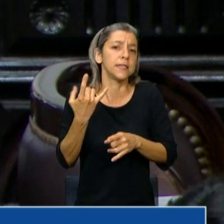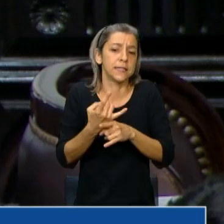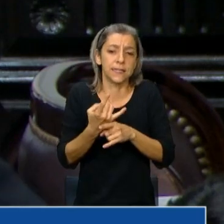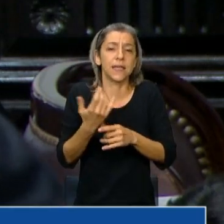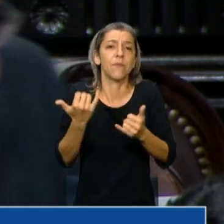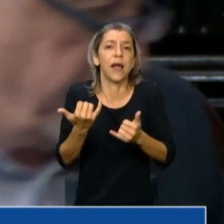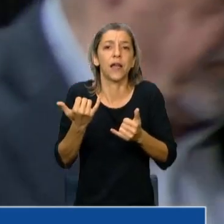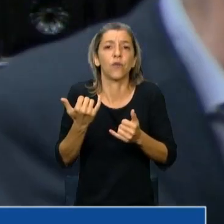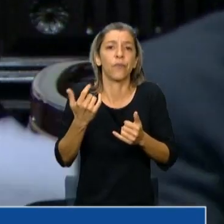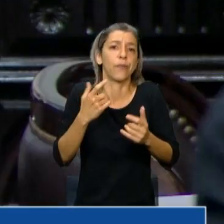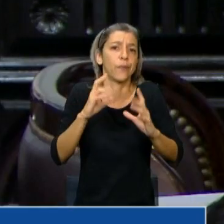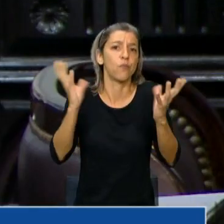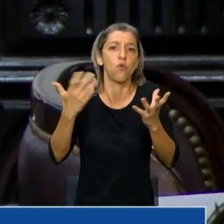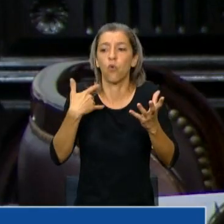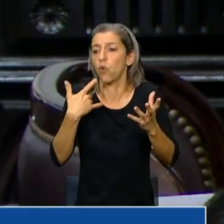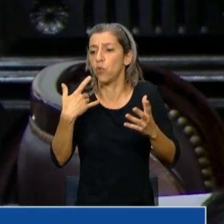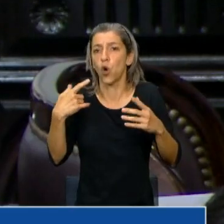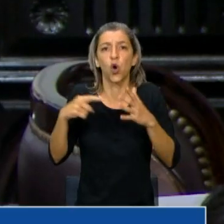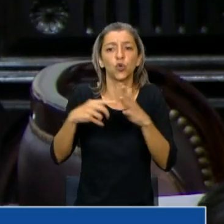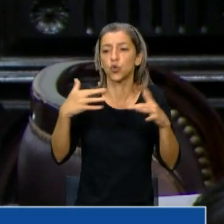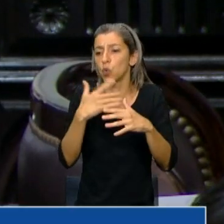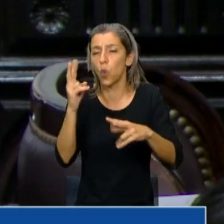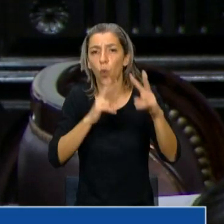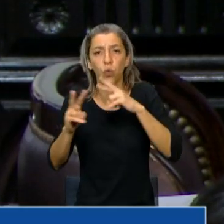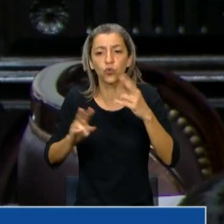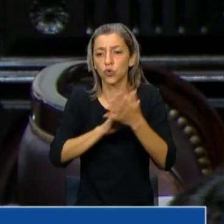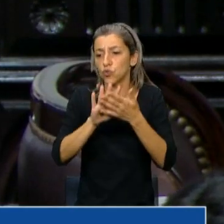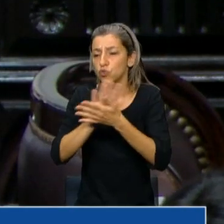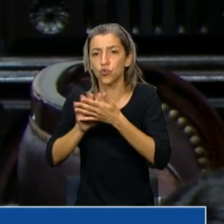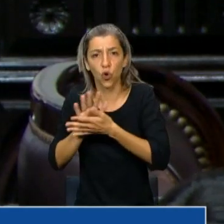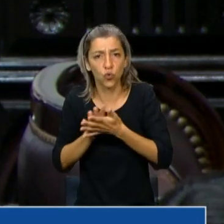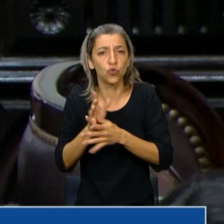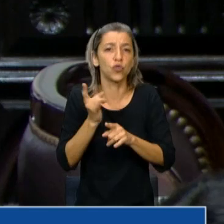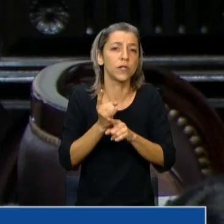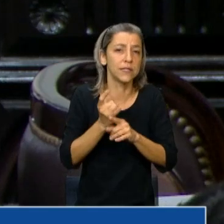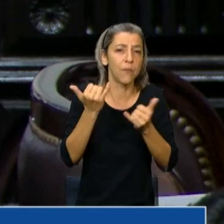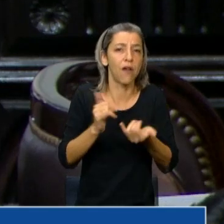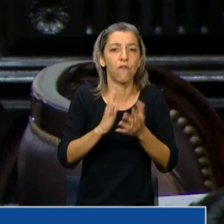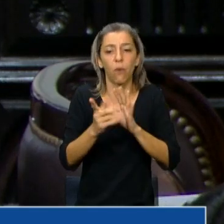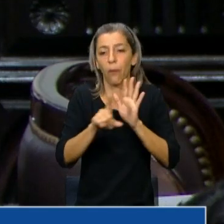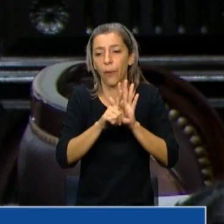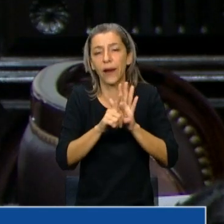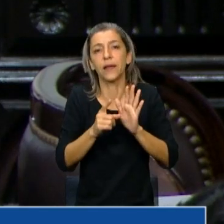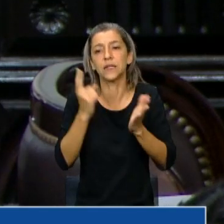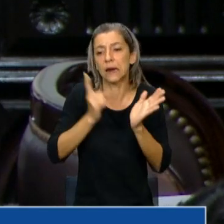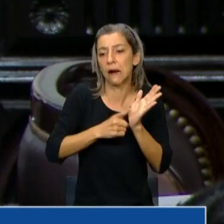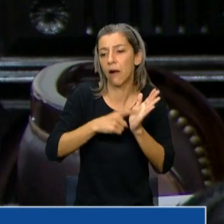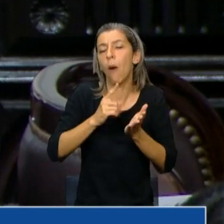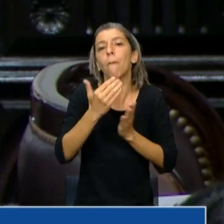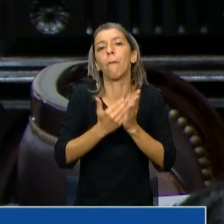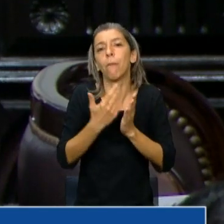ciudades de regulación, por ejemplo, en lo que tiene que ver con los alquileres temporarios, en particular